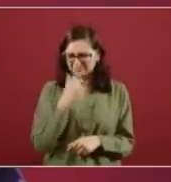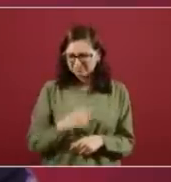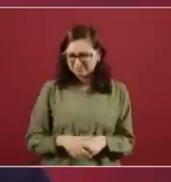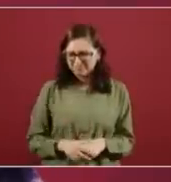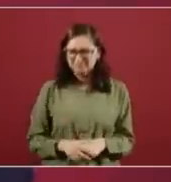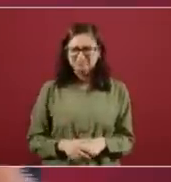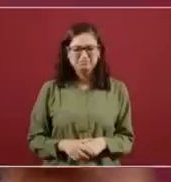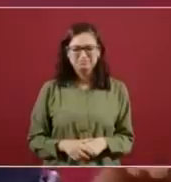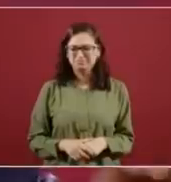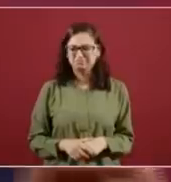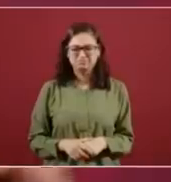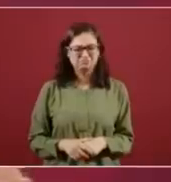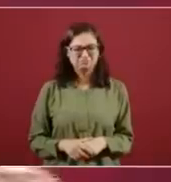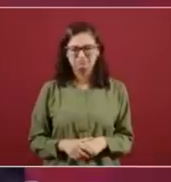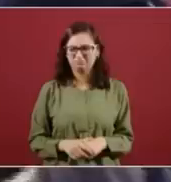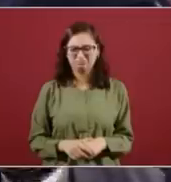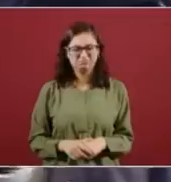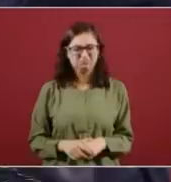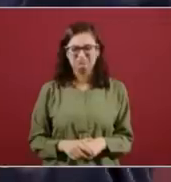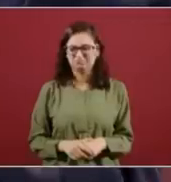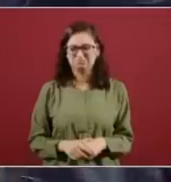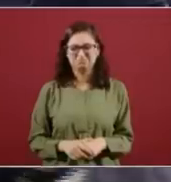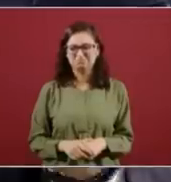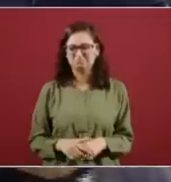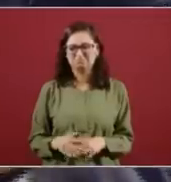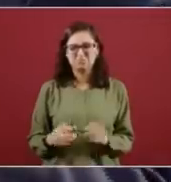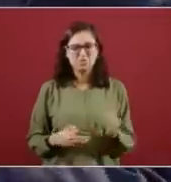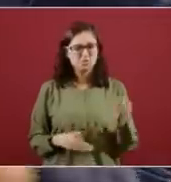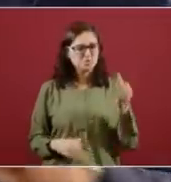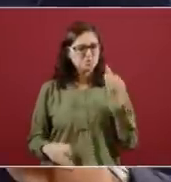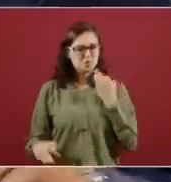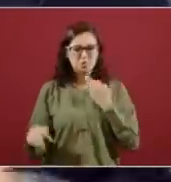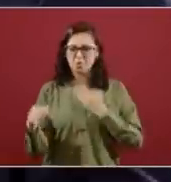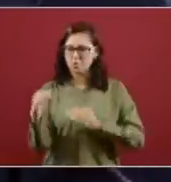es por nosotros